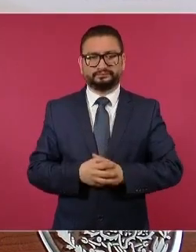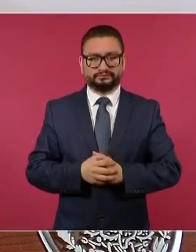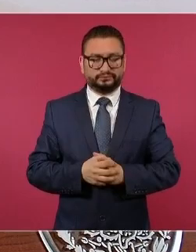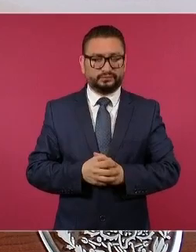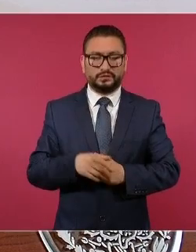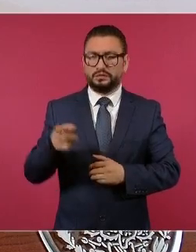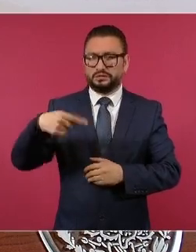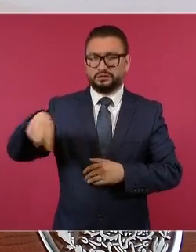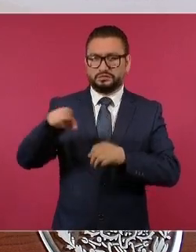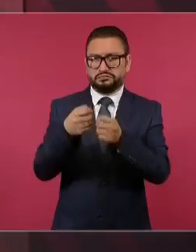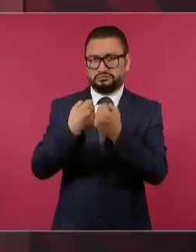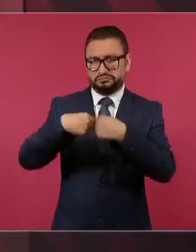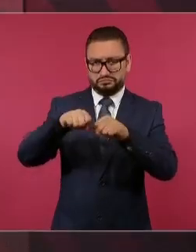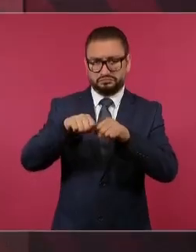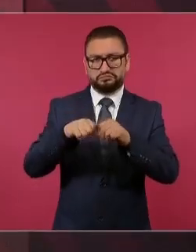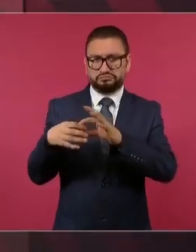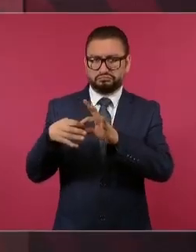y se asociaron